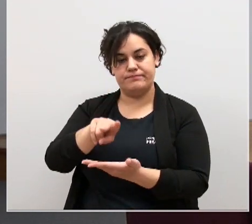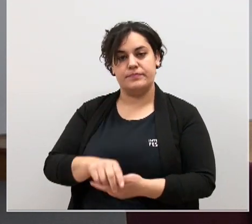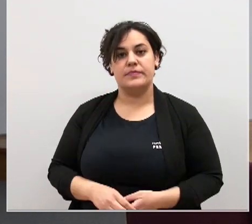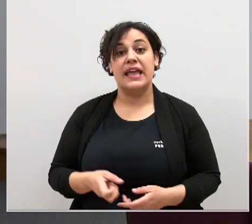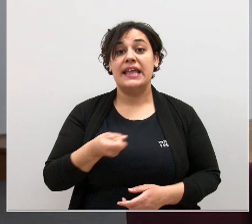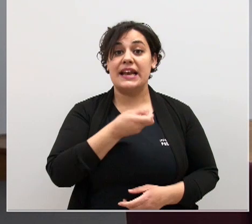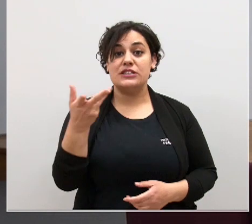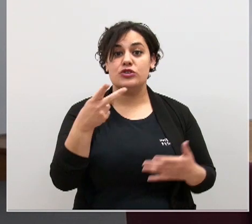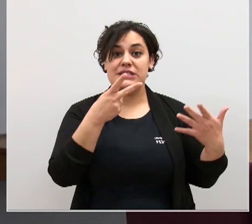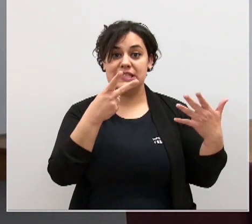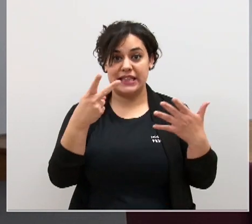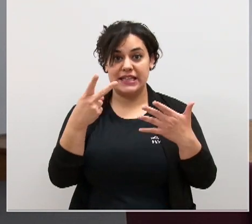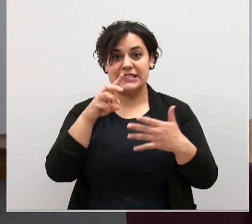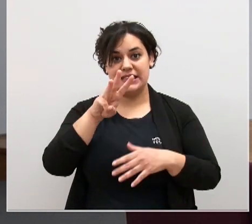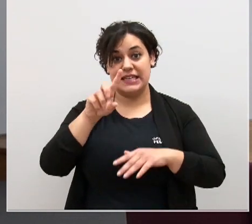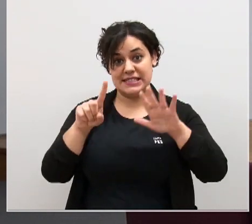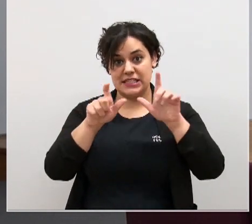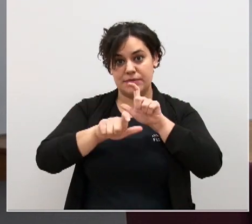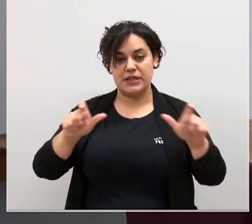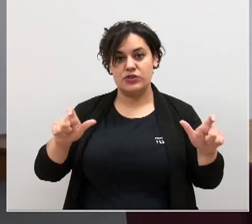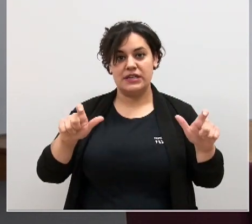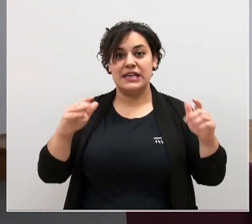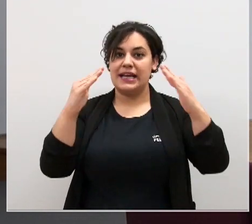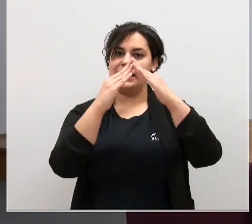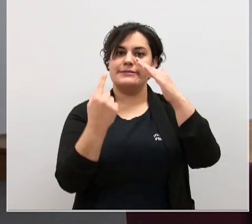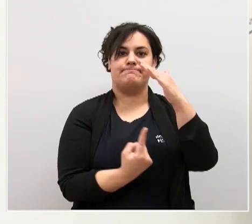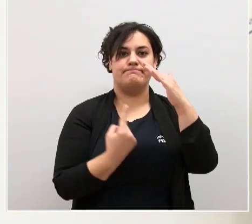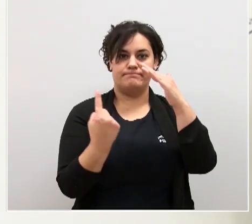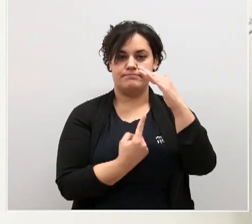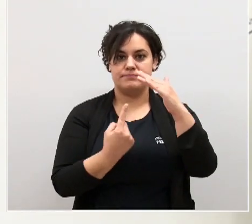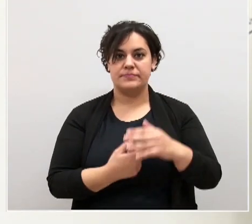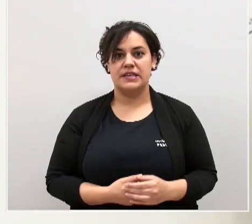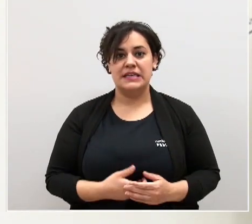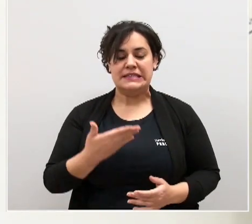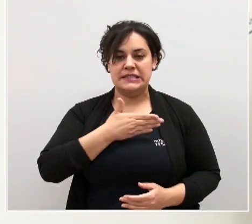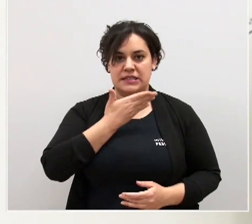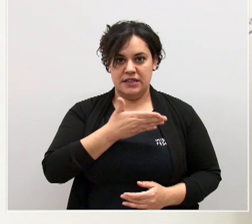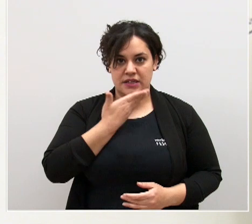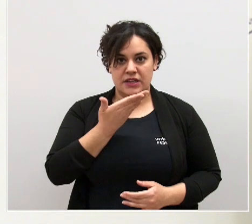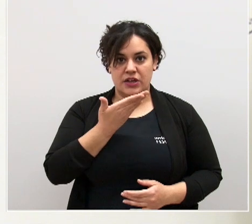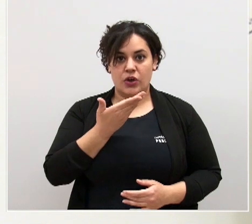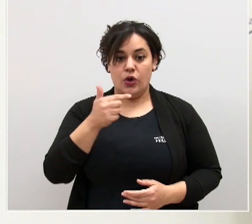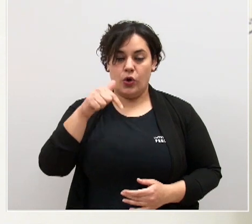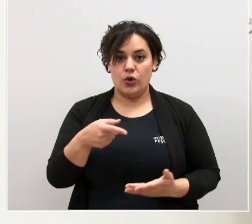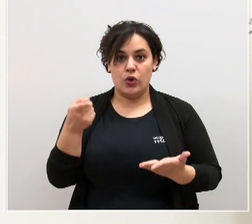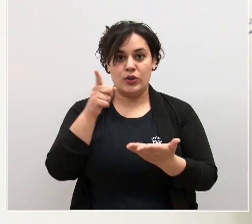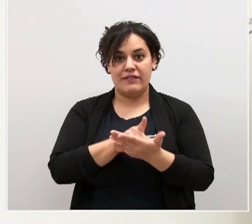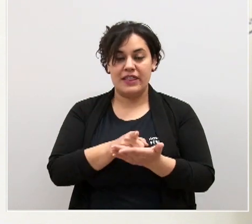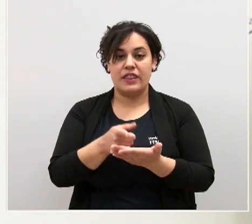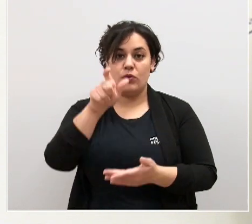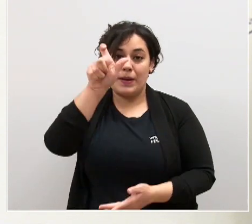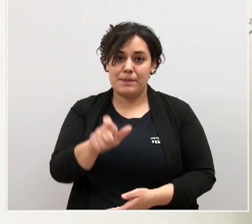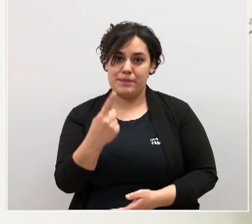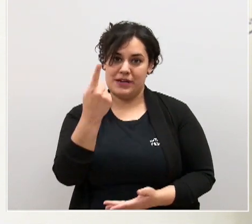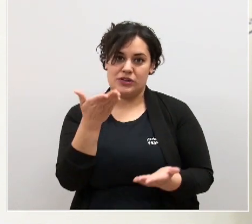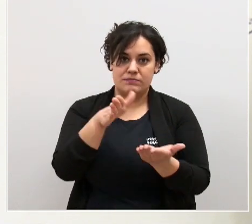resto, 736 personas, en aislamiento domiciliario. Y, por desgracia, hemos de lamentar la pérdida de una vida más,